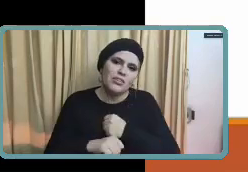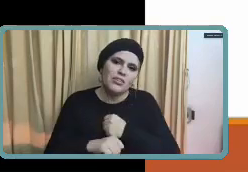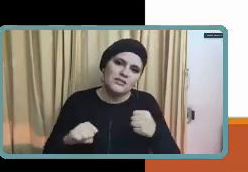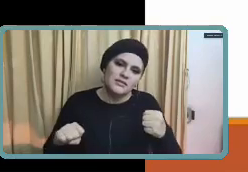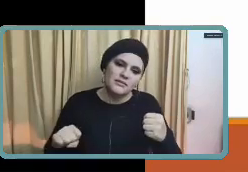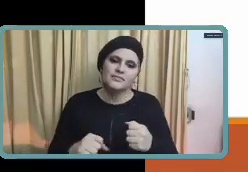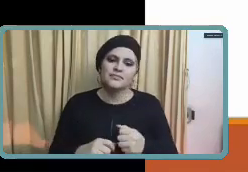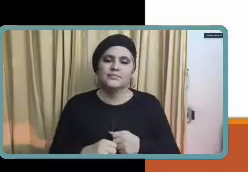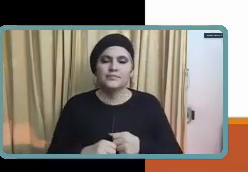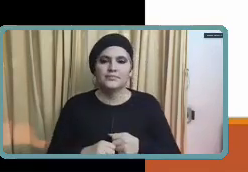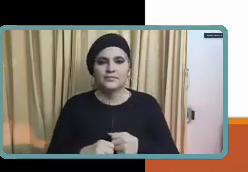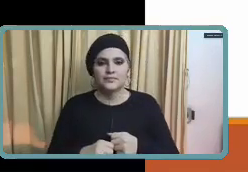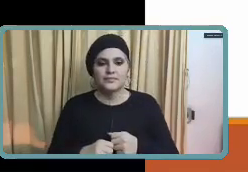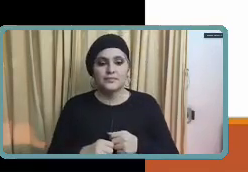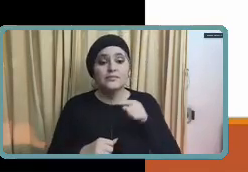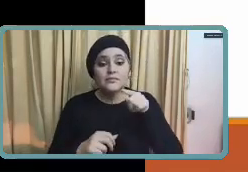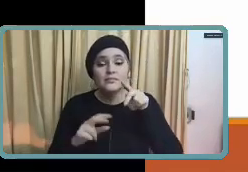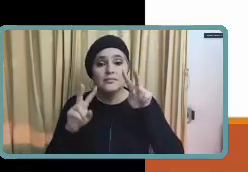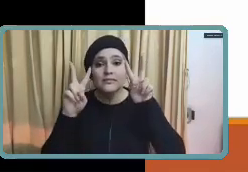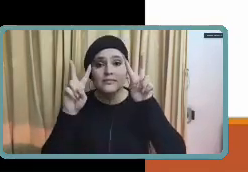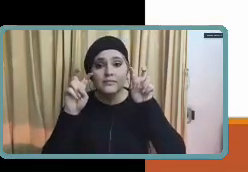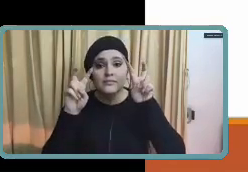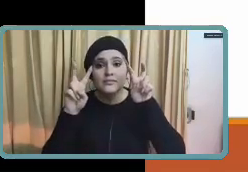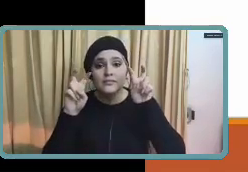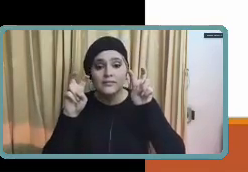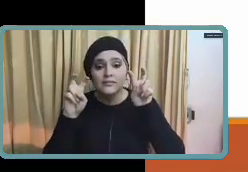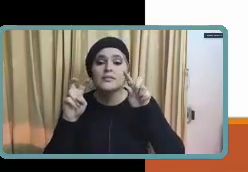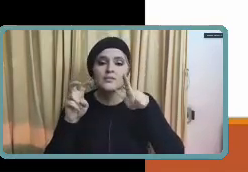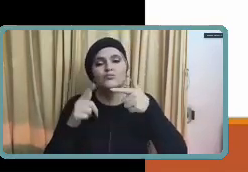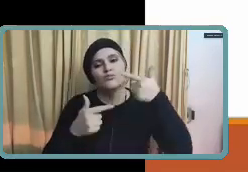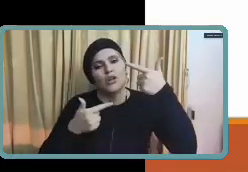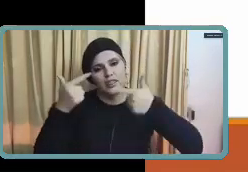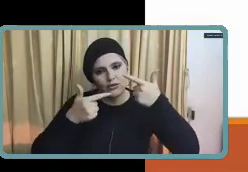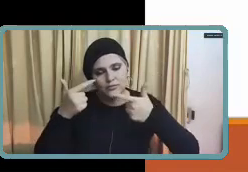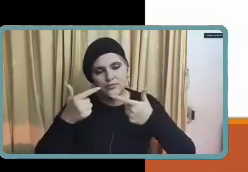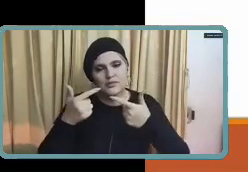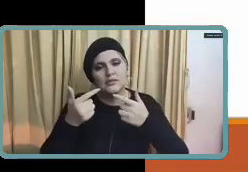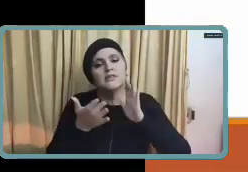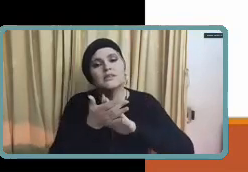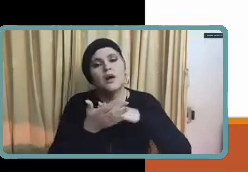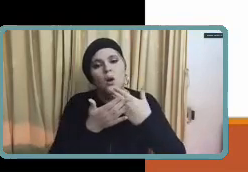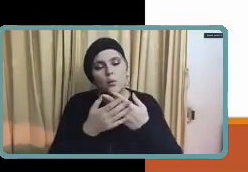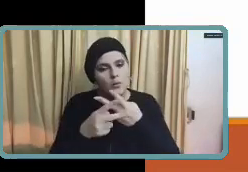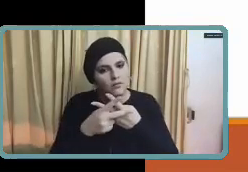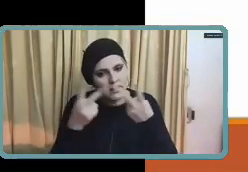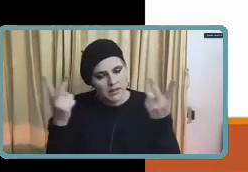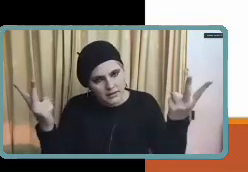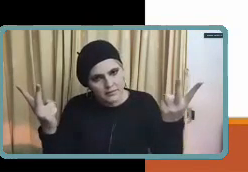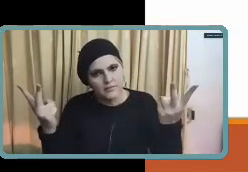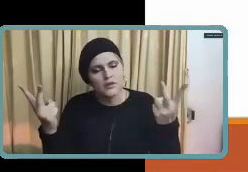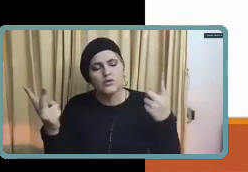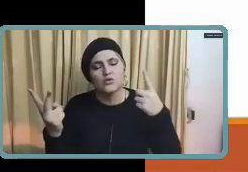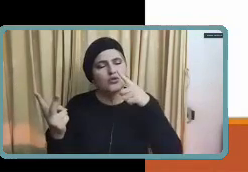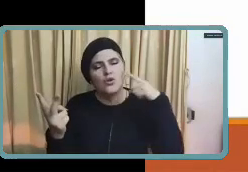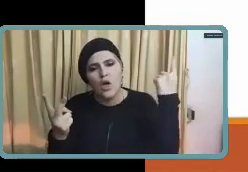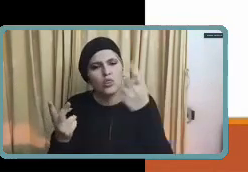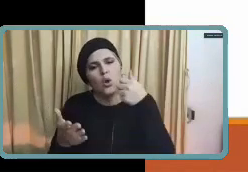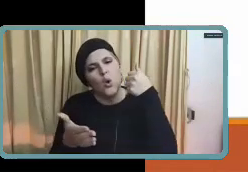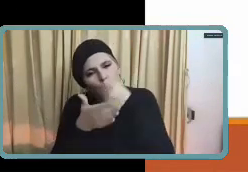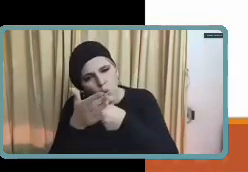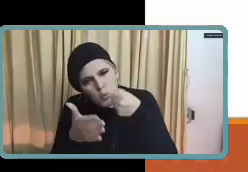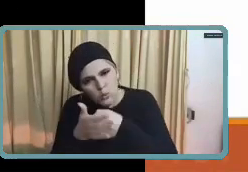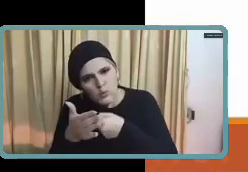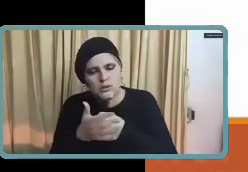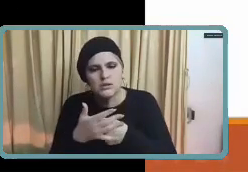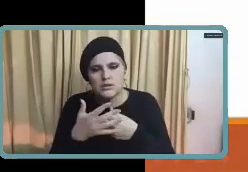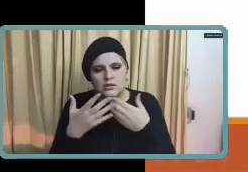tema también político, un tema de salud pública, y tenemos que todos luchar por ello. También dice acá,